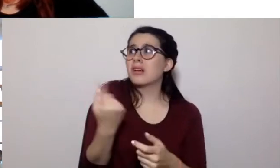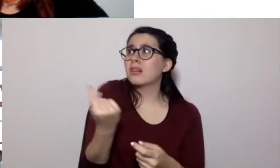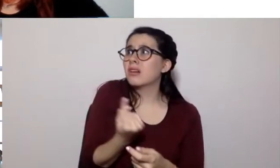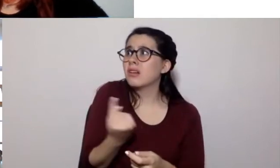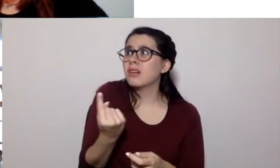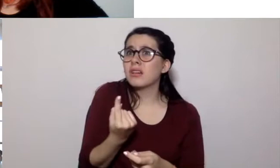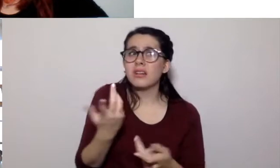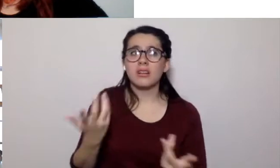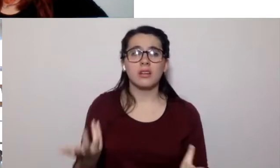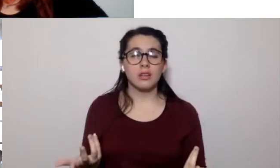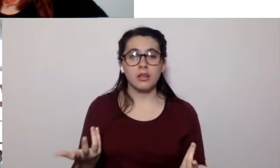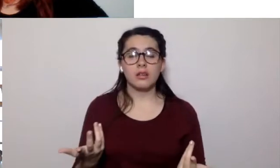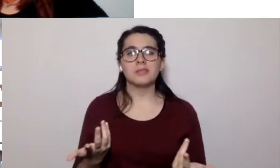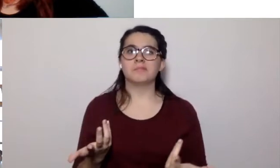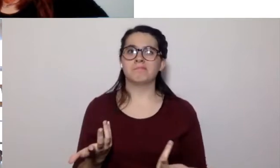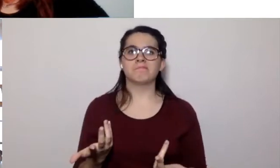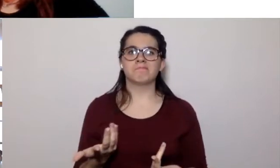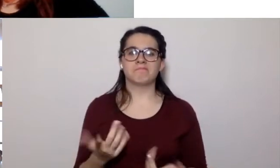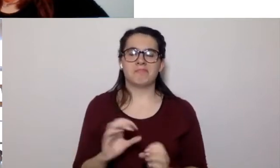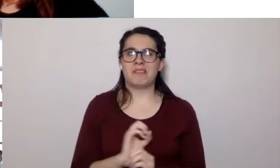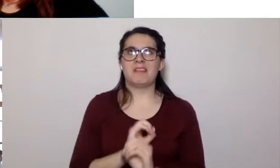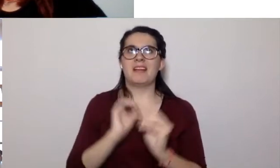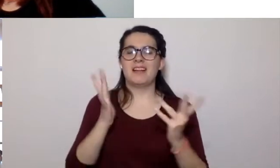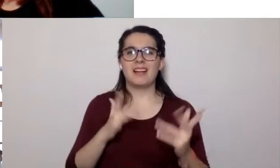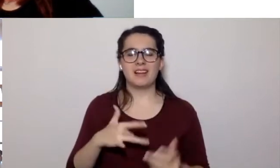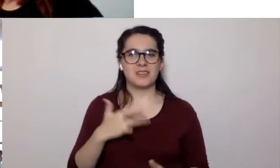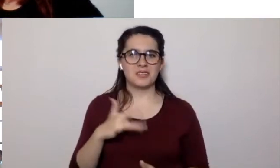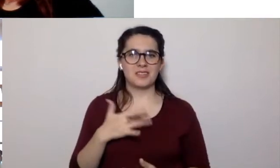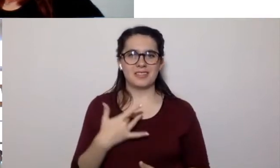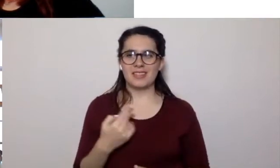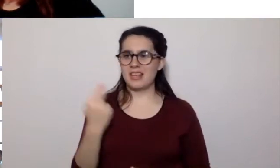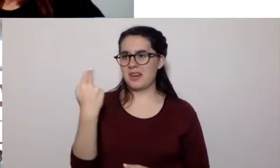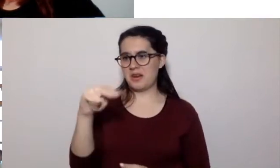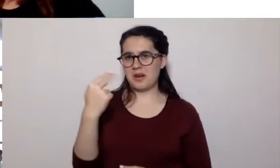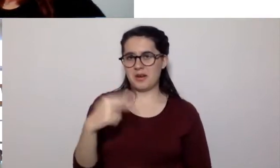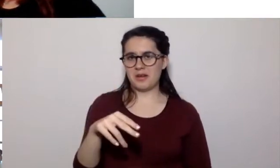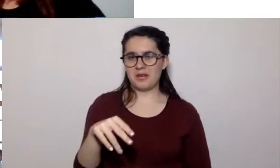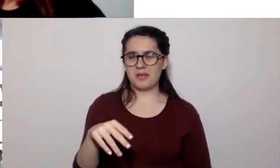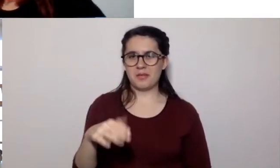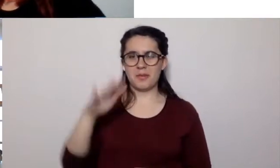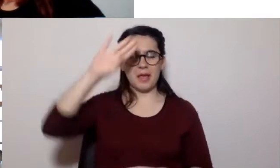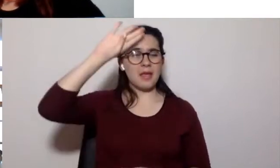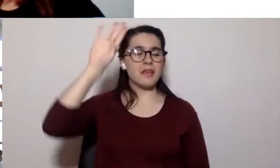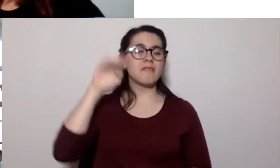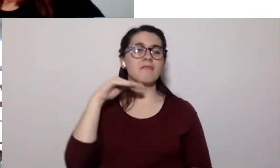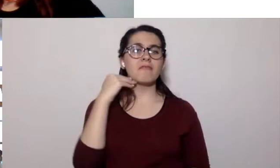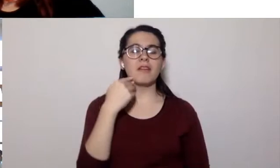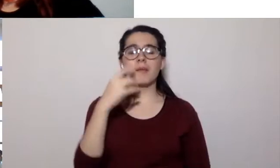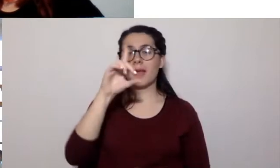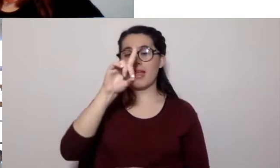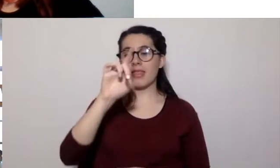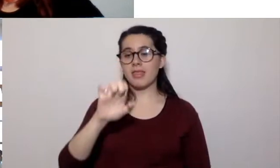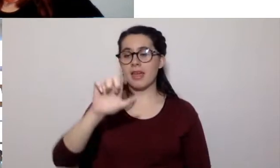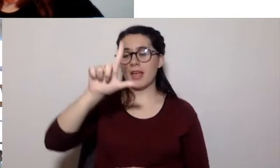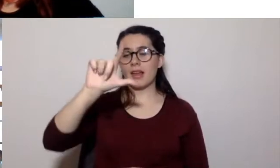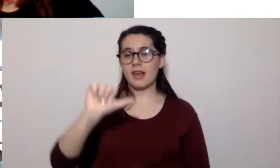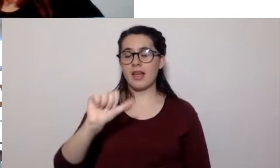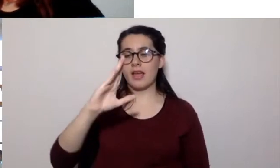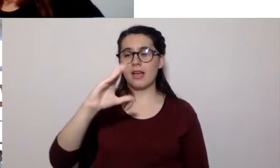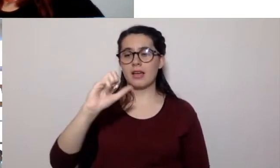produce esta sensación de la fiebre de la cabaña, ¿no? Un poquito, y este autoestrés que